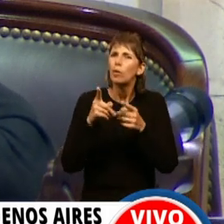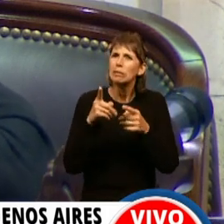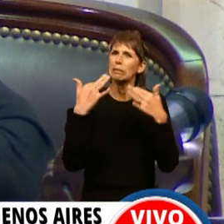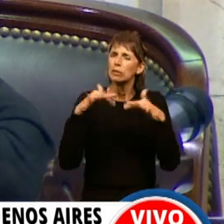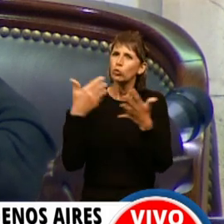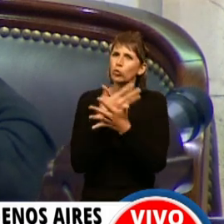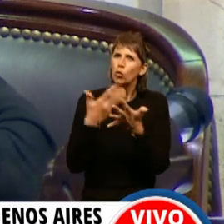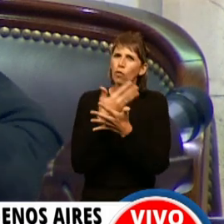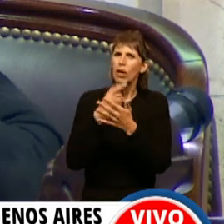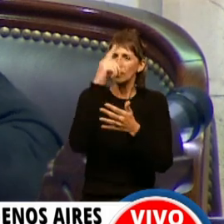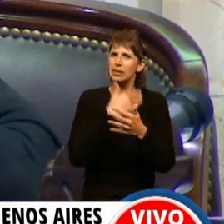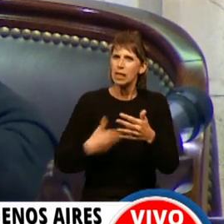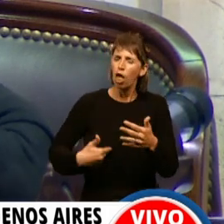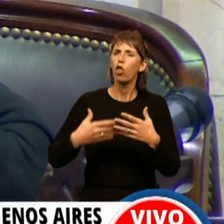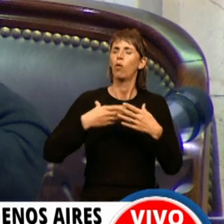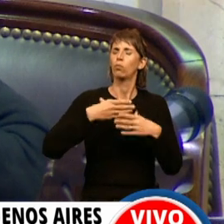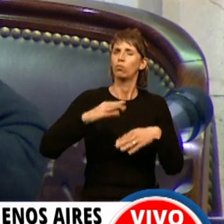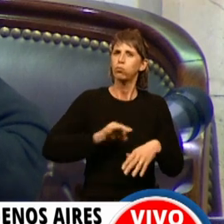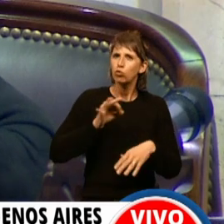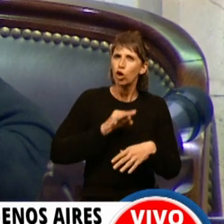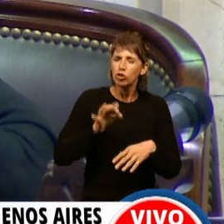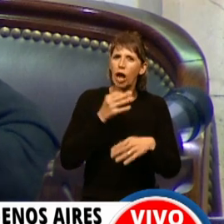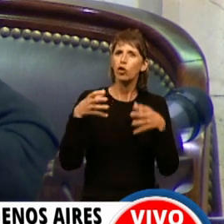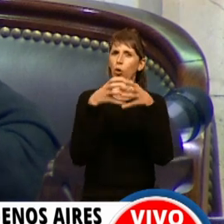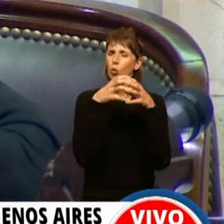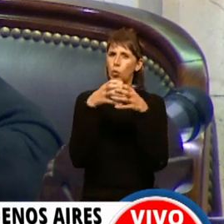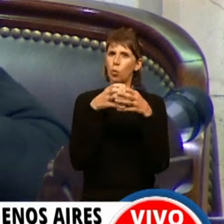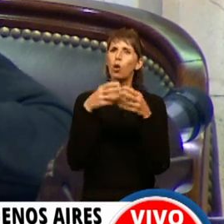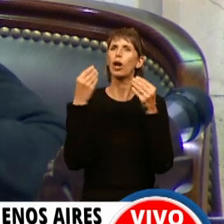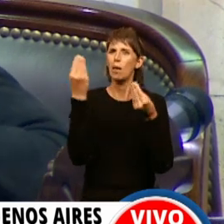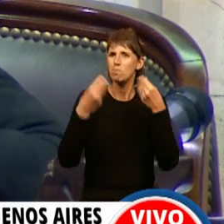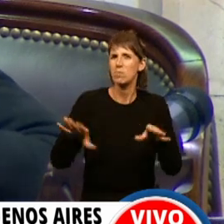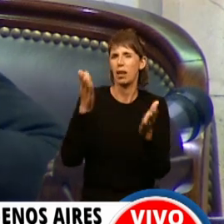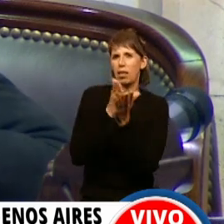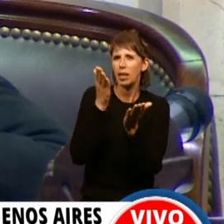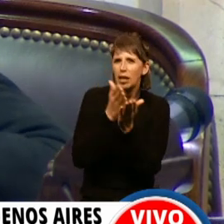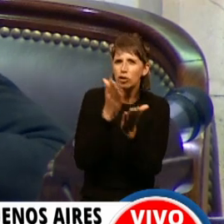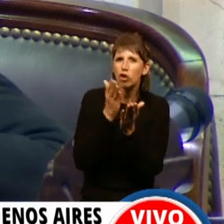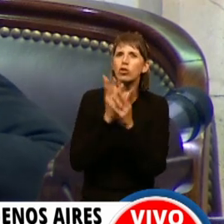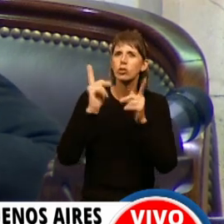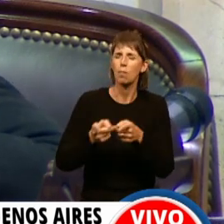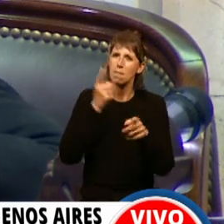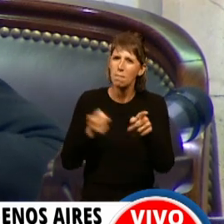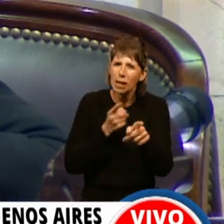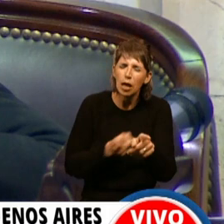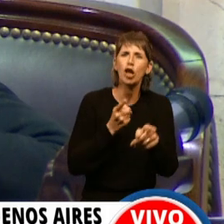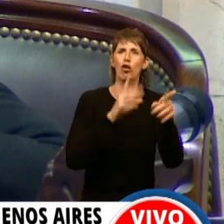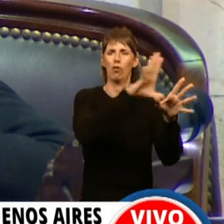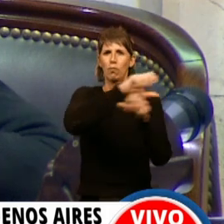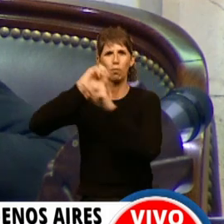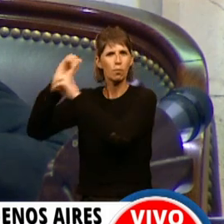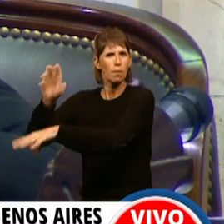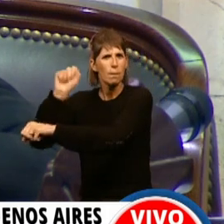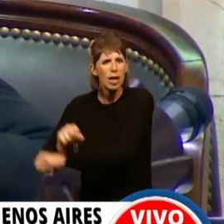el estado con un colectivo al que no sólo le ha quitado del hecho sino que le ha perseguido los encarcelados los